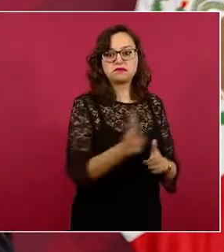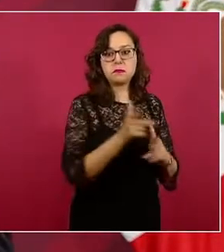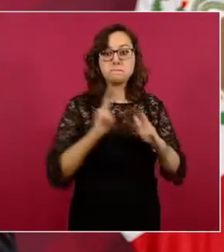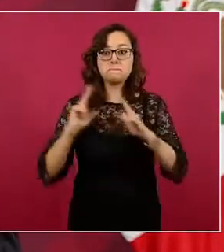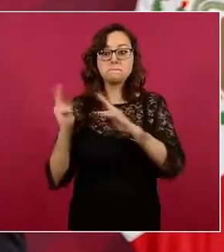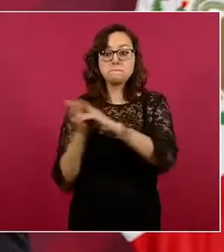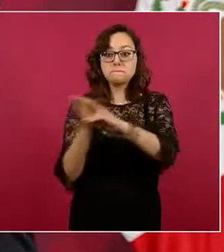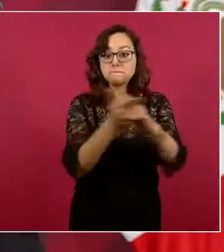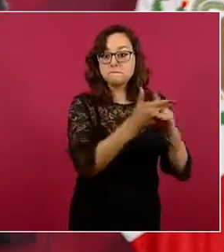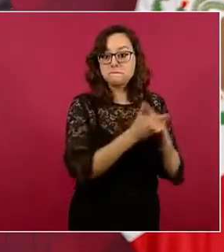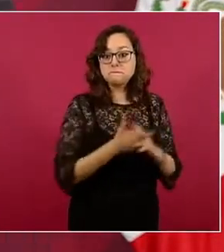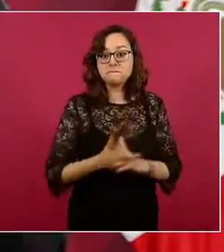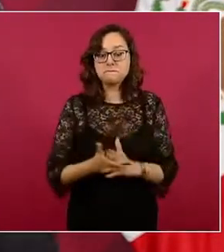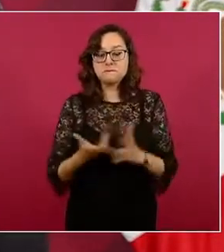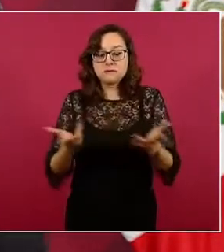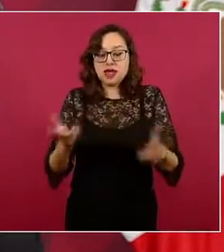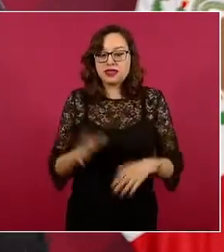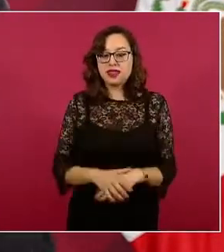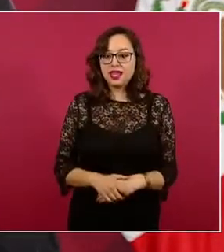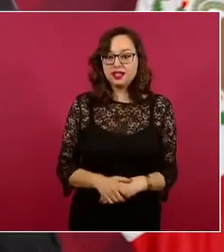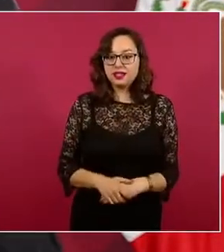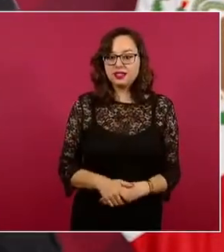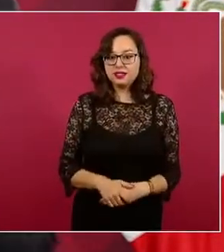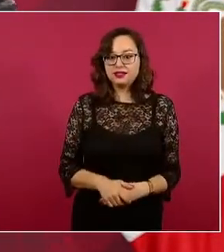Imagínense el nivel